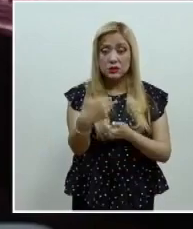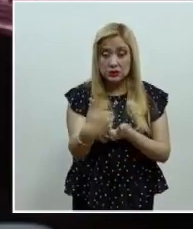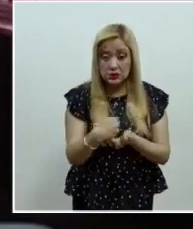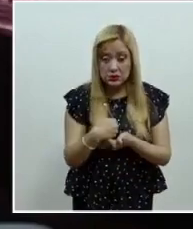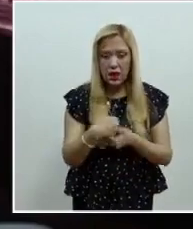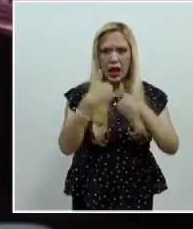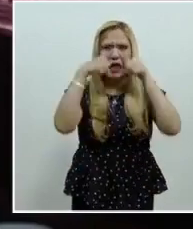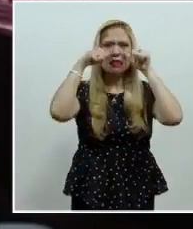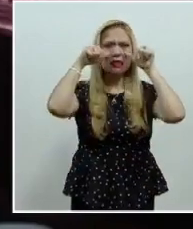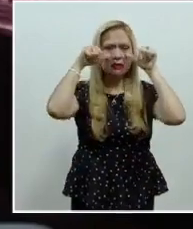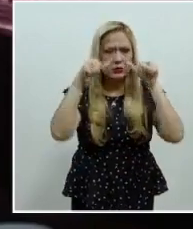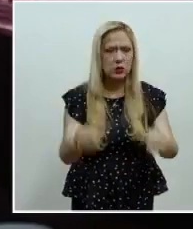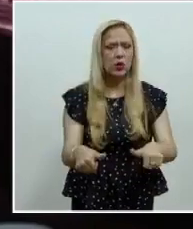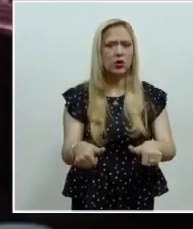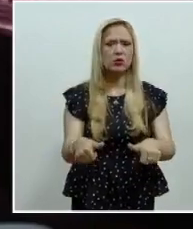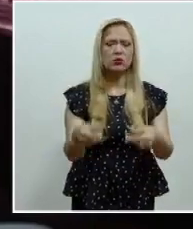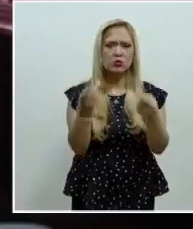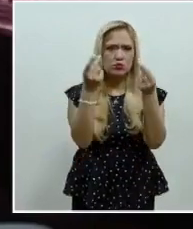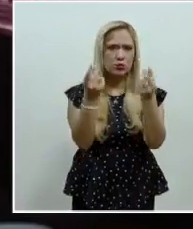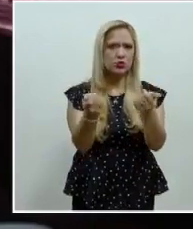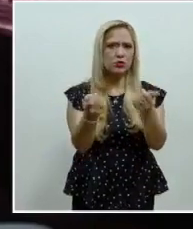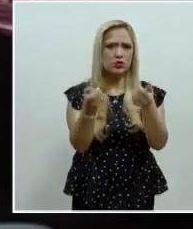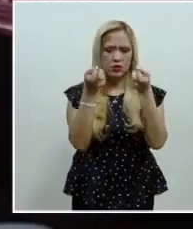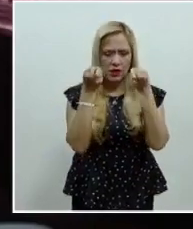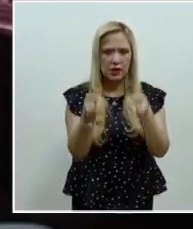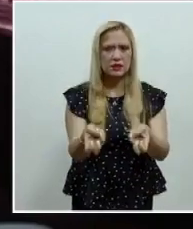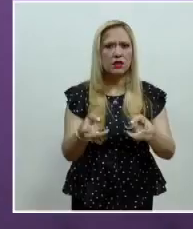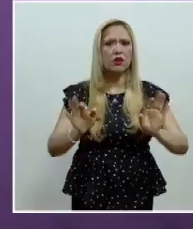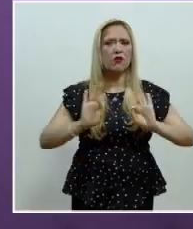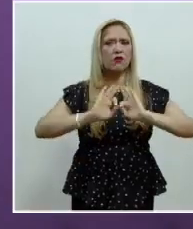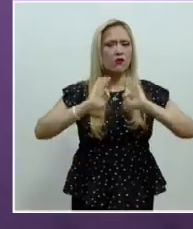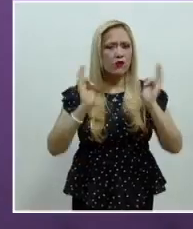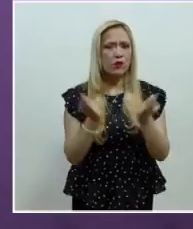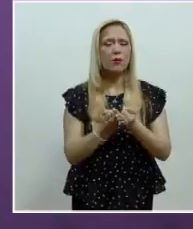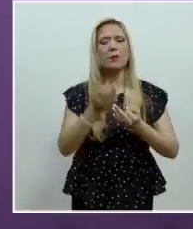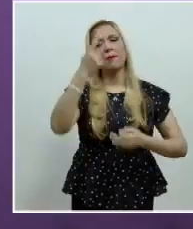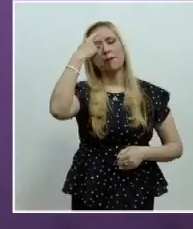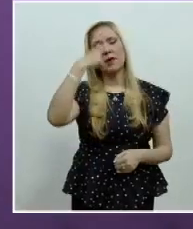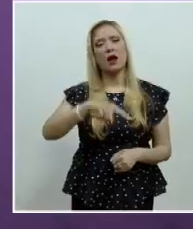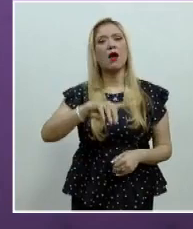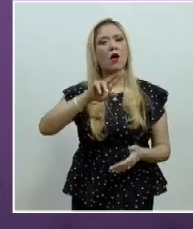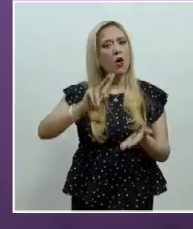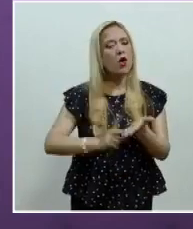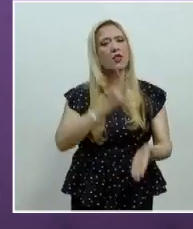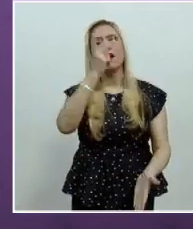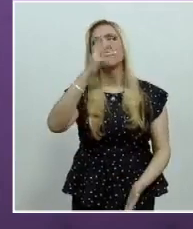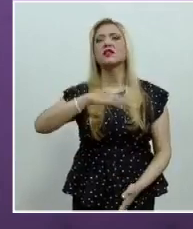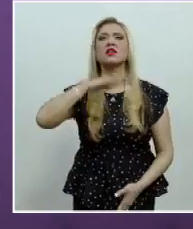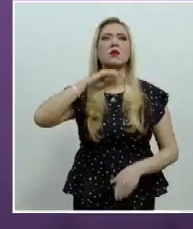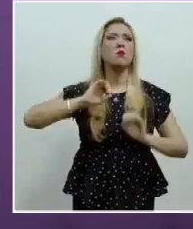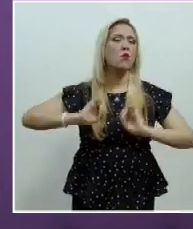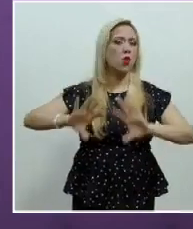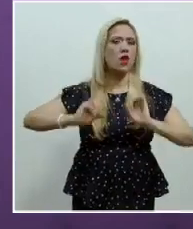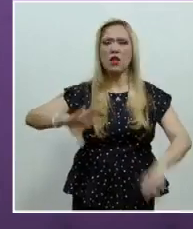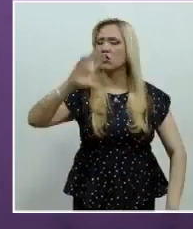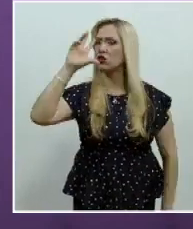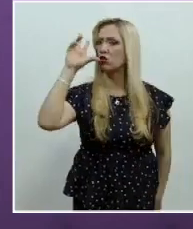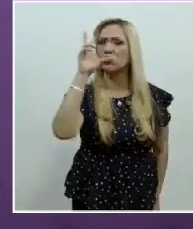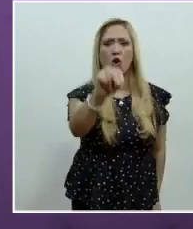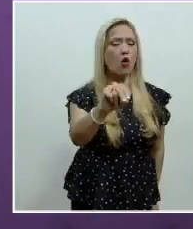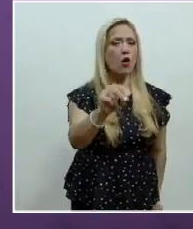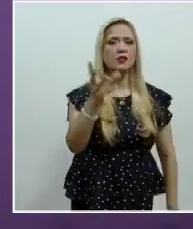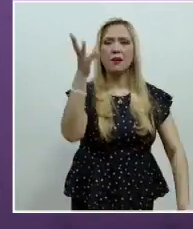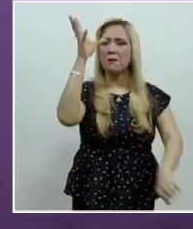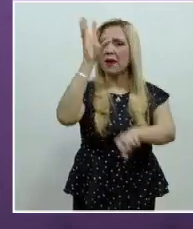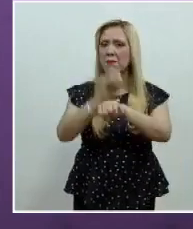sea atendida de esa manera. Y con eso busquemos que no haya más impunidad. No hay